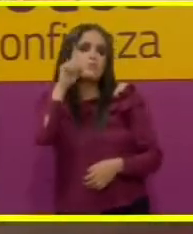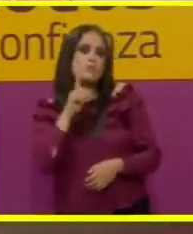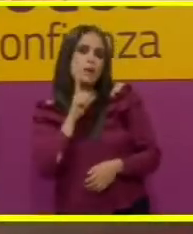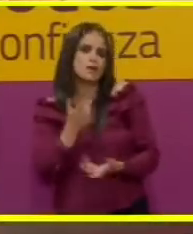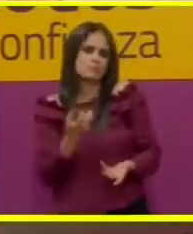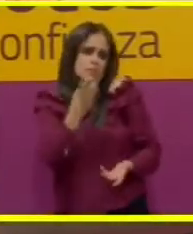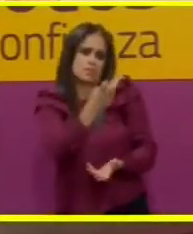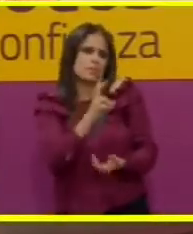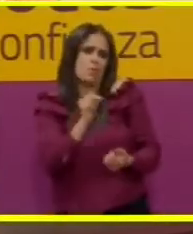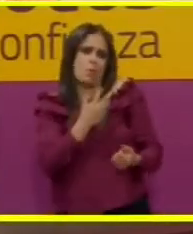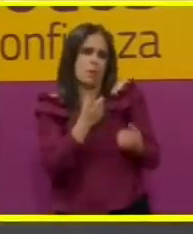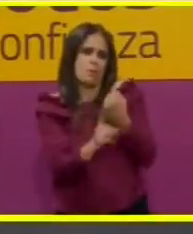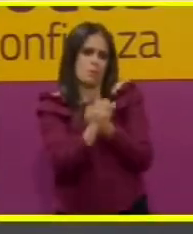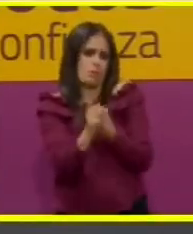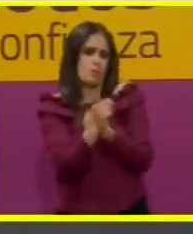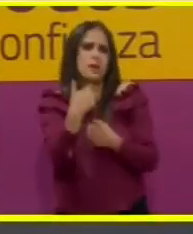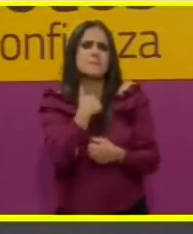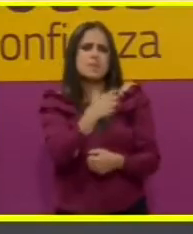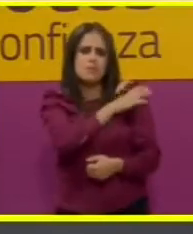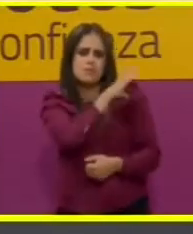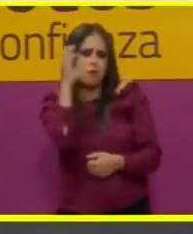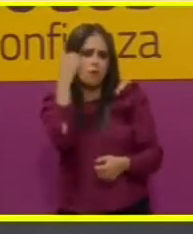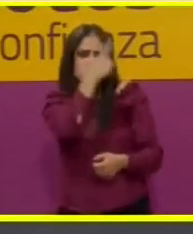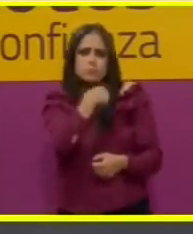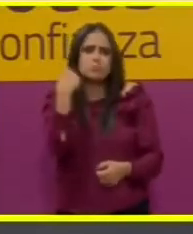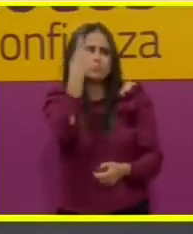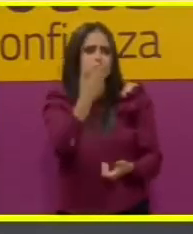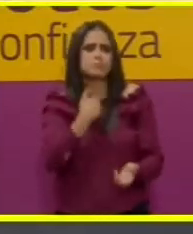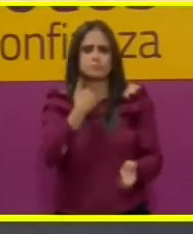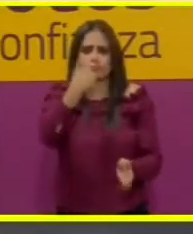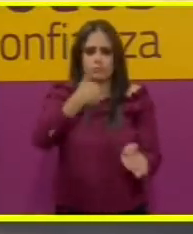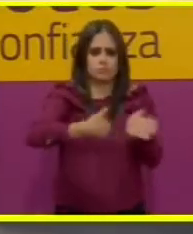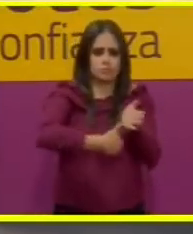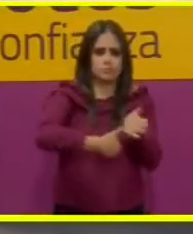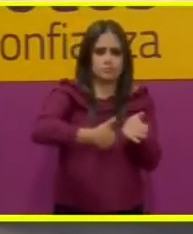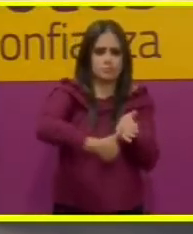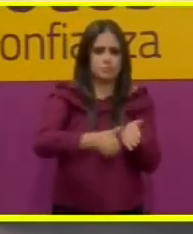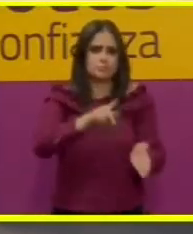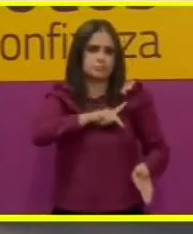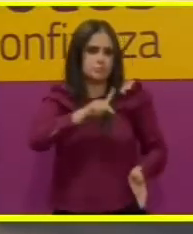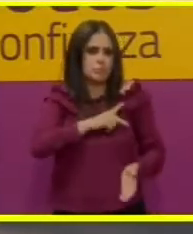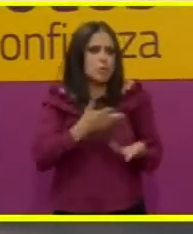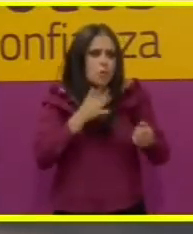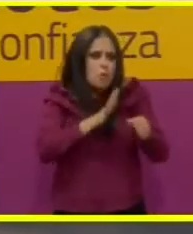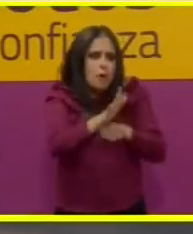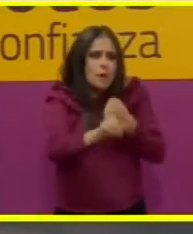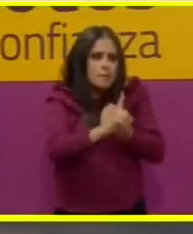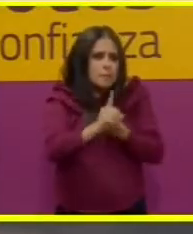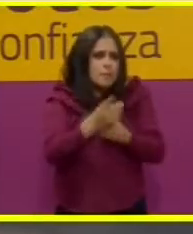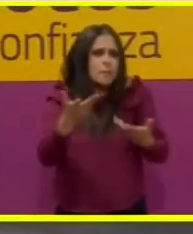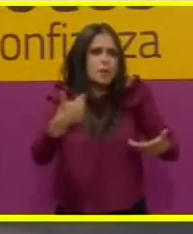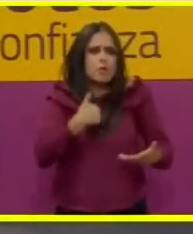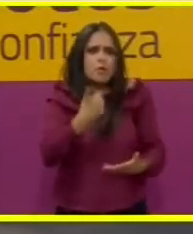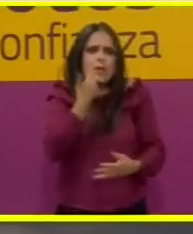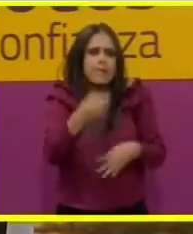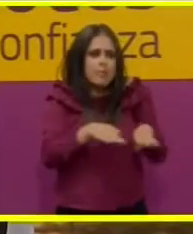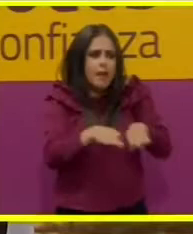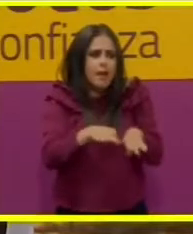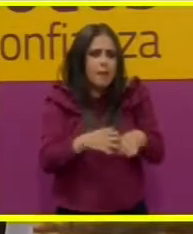no tiene ningún problema. Es mi foto, son mis huellas digitales. ¿Cuál es el problema? O sea, vengo a